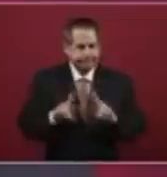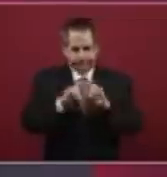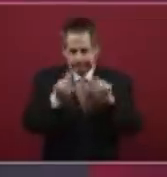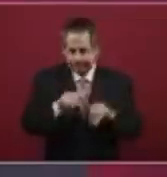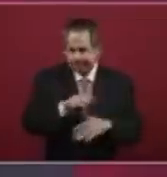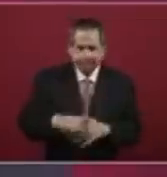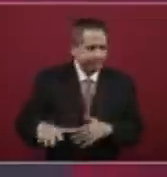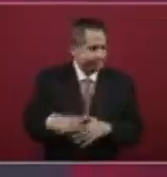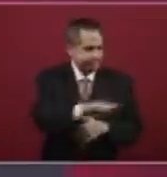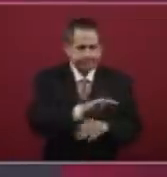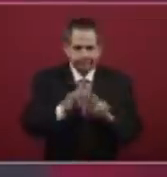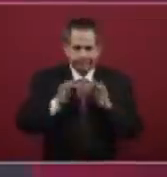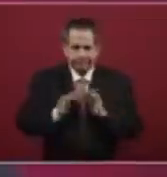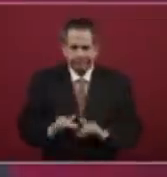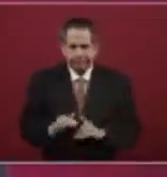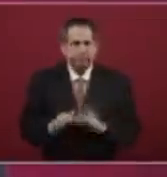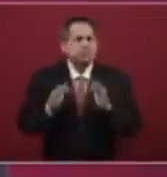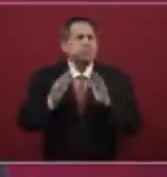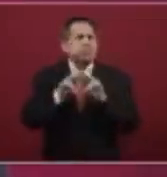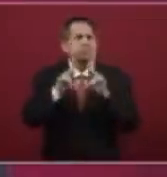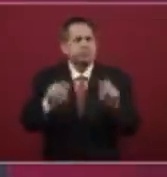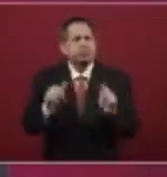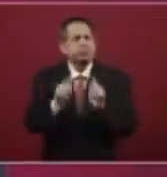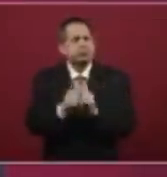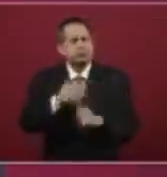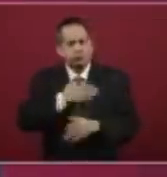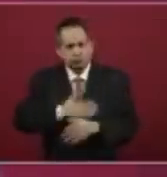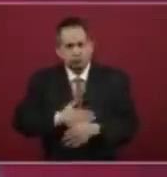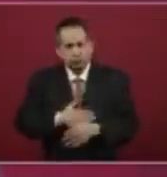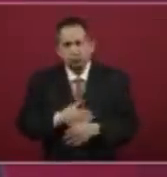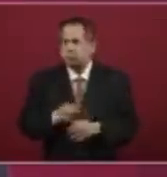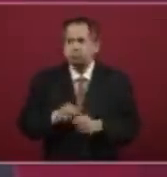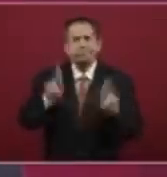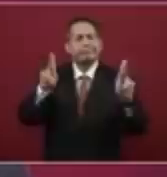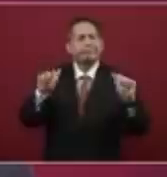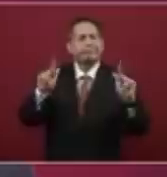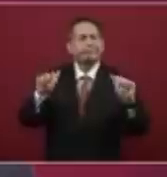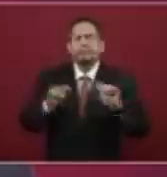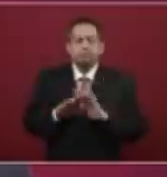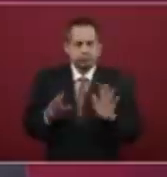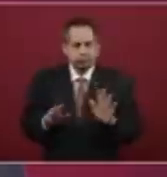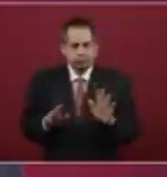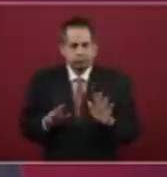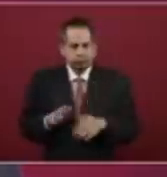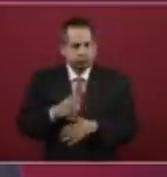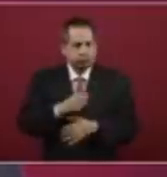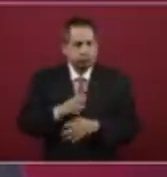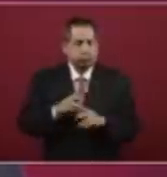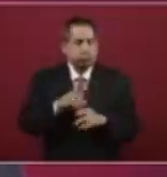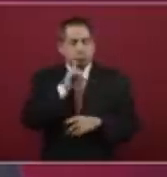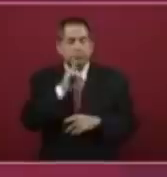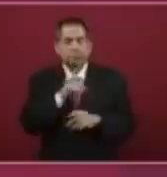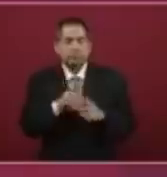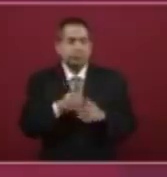paz, que haya tranquilidad, paz con justicia, no paz de los sepulcros,